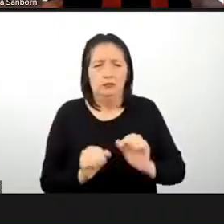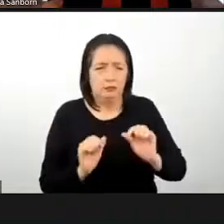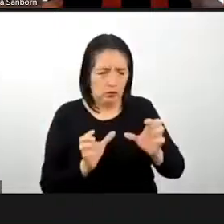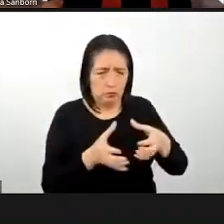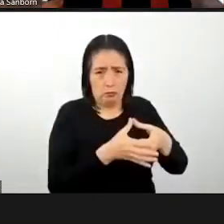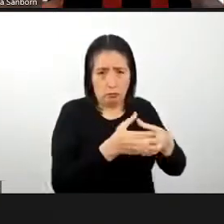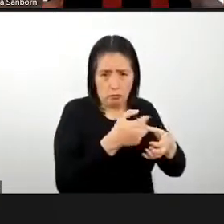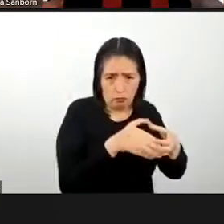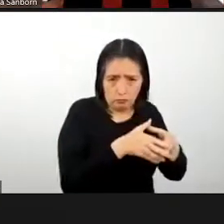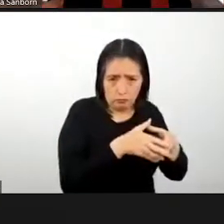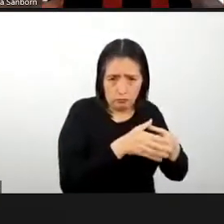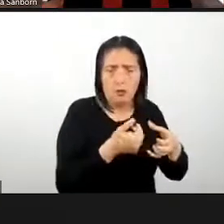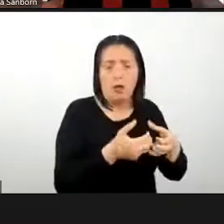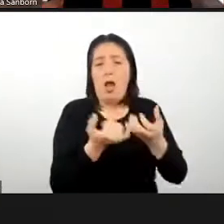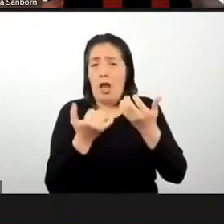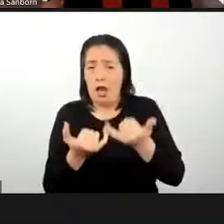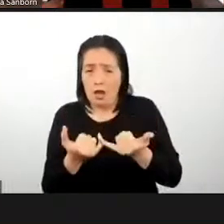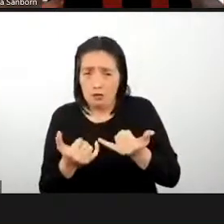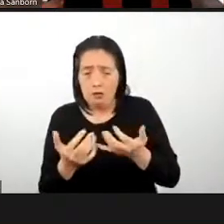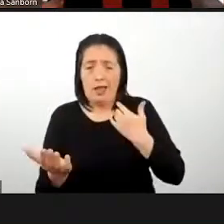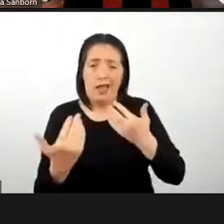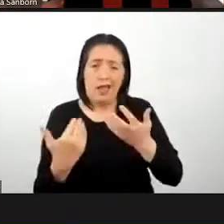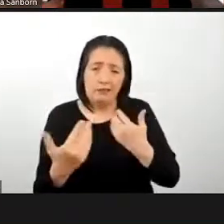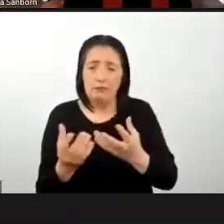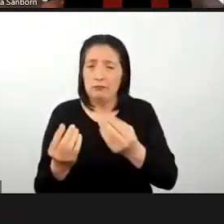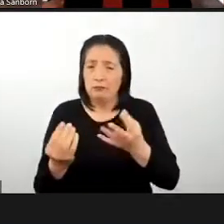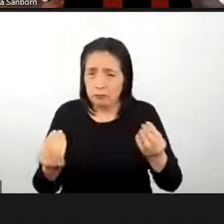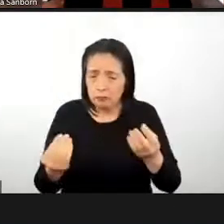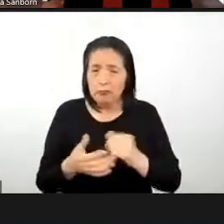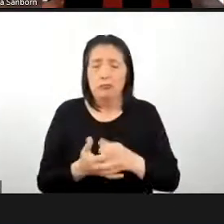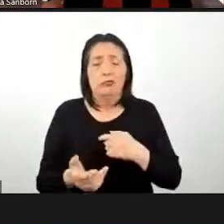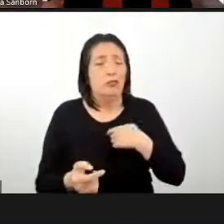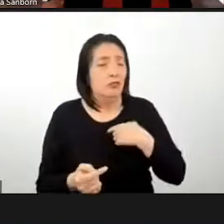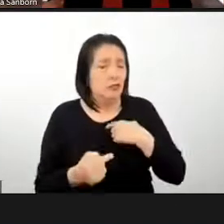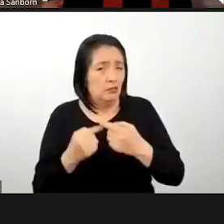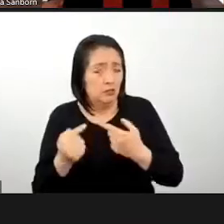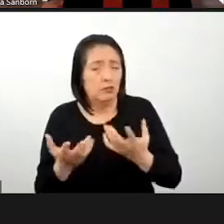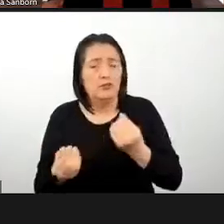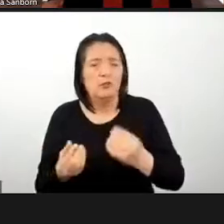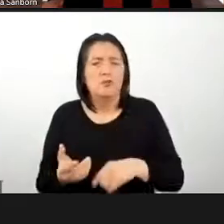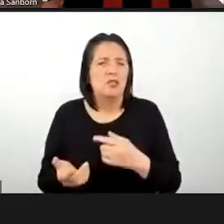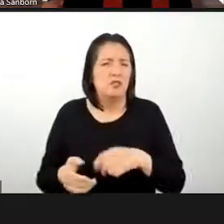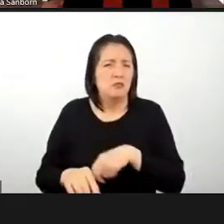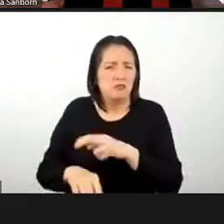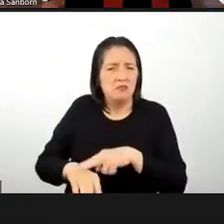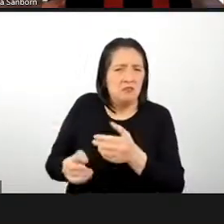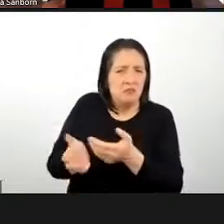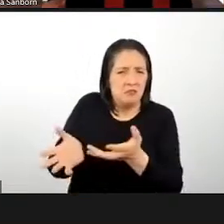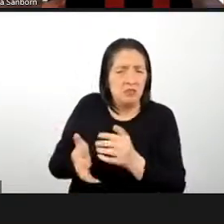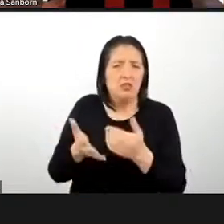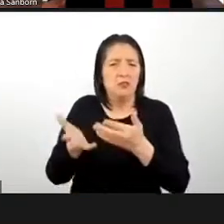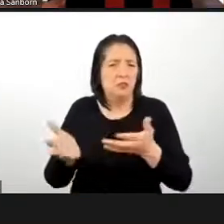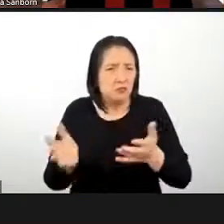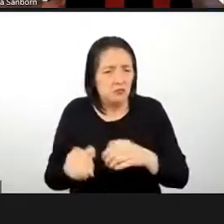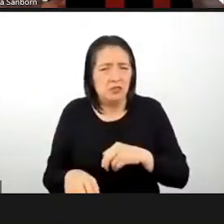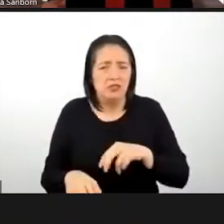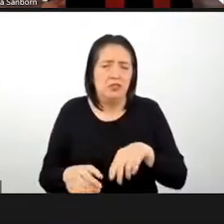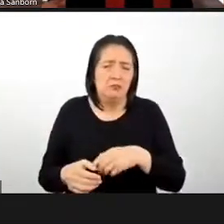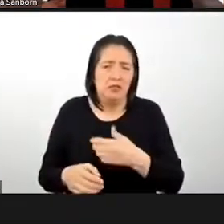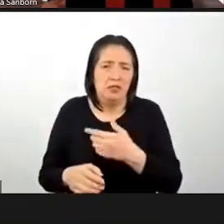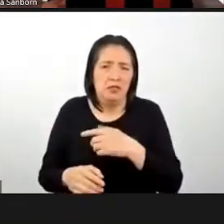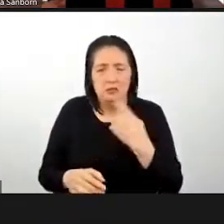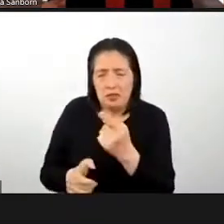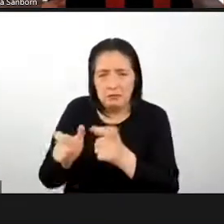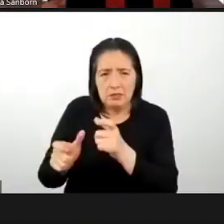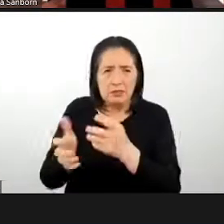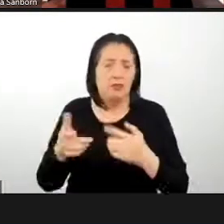colectivos. Ahora se está hablando mucho y escribiendo mucho sobre lo común, los bienes comunes, que